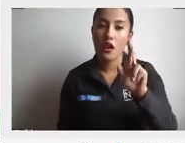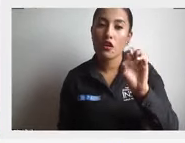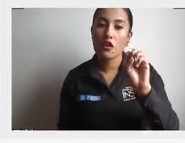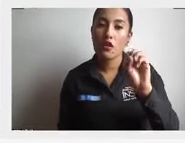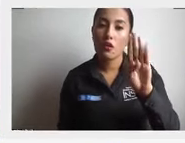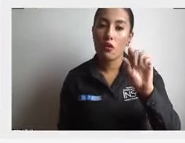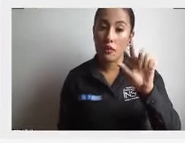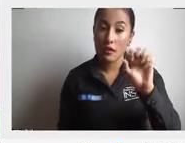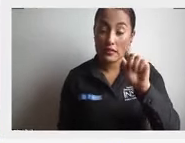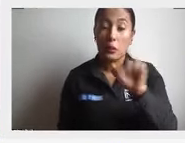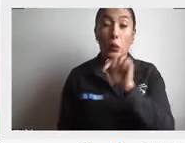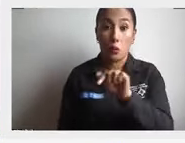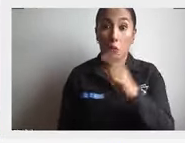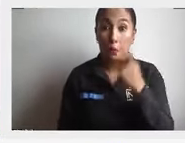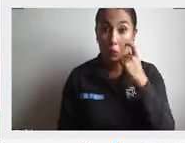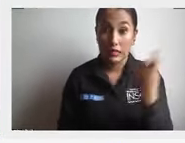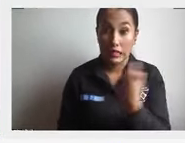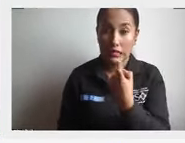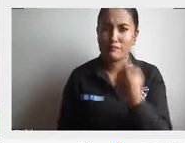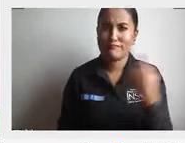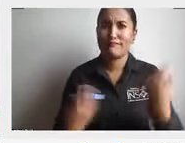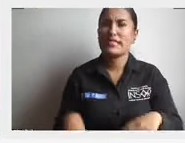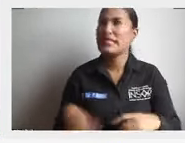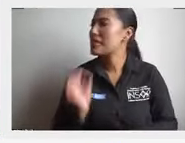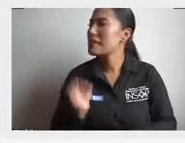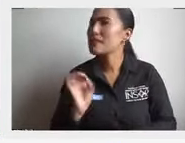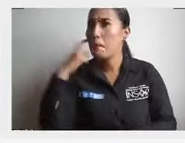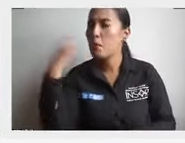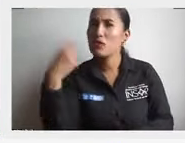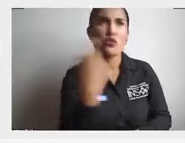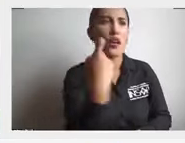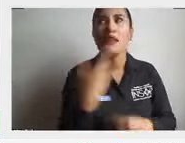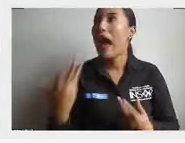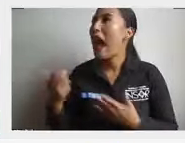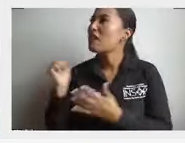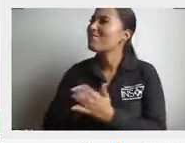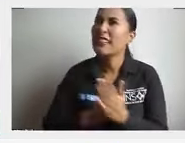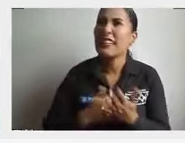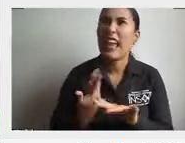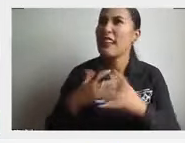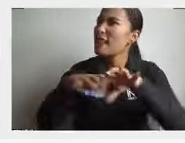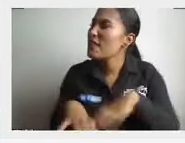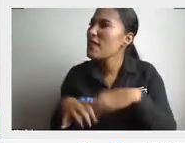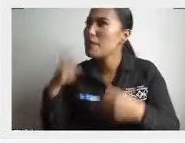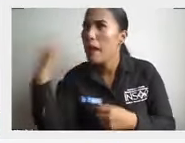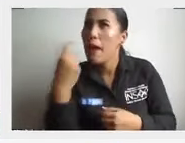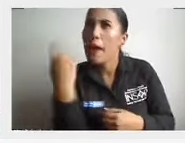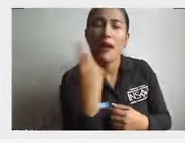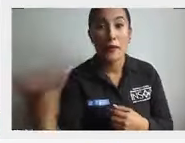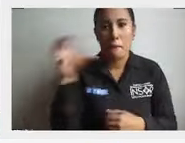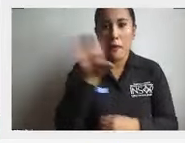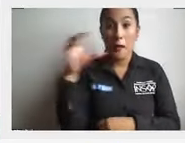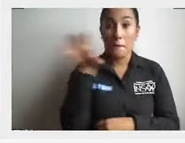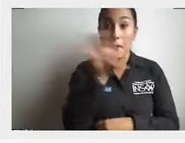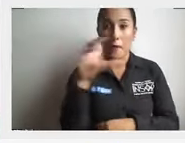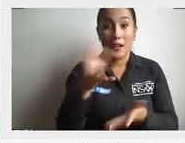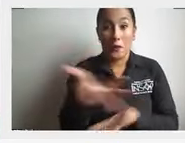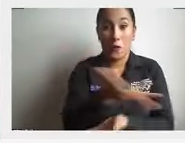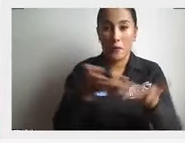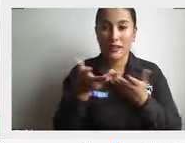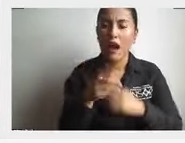es muy, siempre está buscando cosas que nos puedan servir y allí encontrábamos